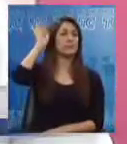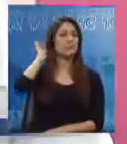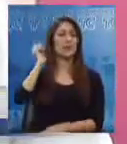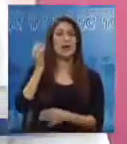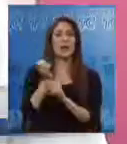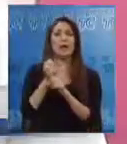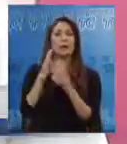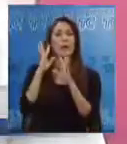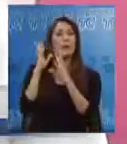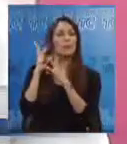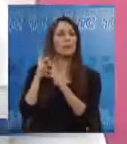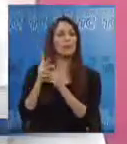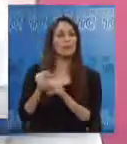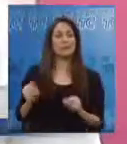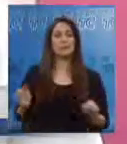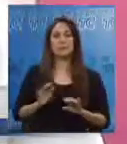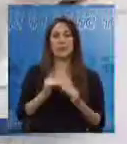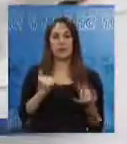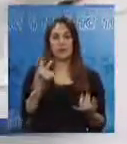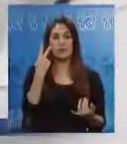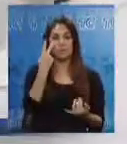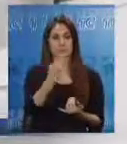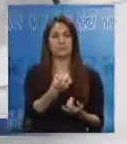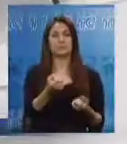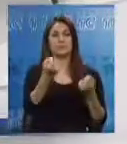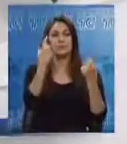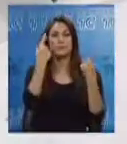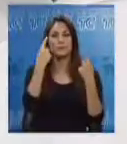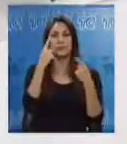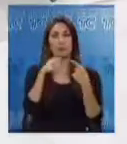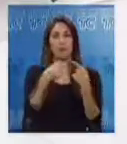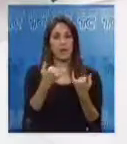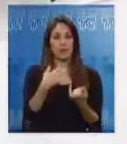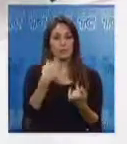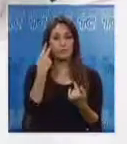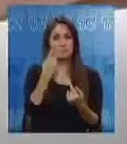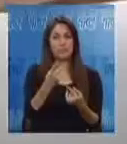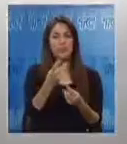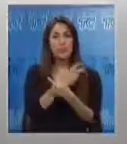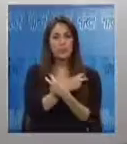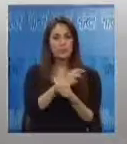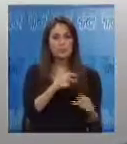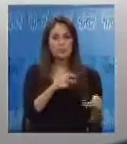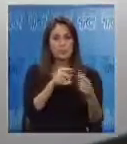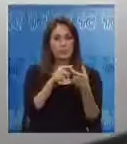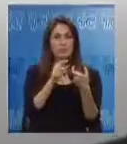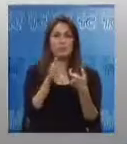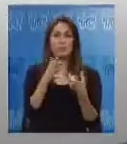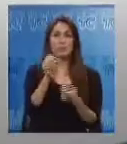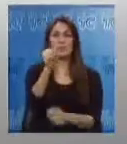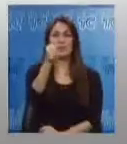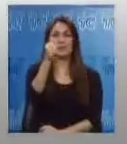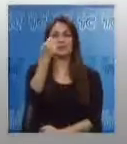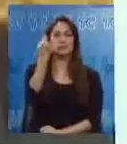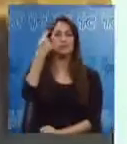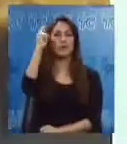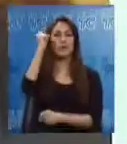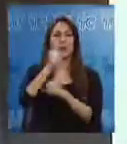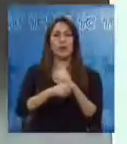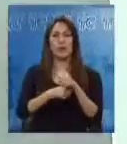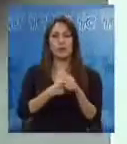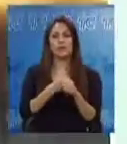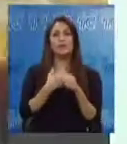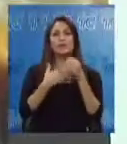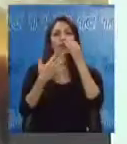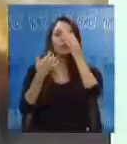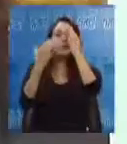esperando por ser descubierto millones de años. La importancia del hallazgo de estos restos de aproximadamente 10 millones de años radica en saber